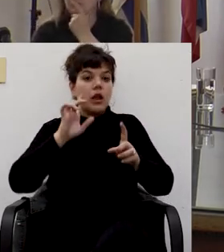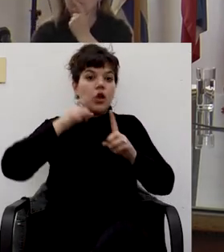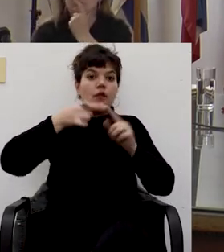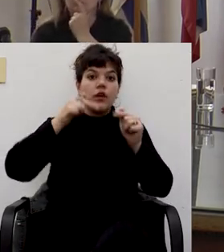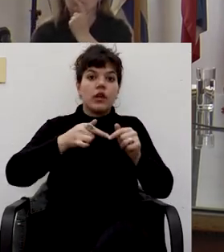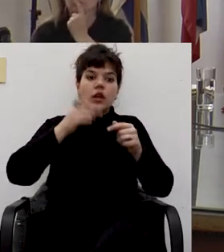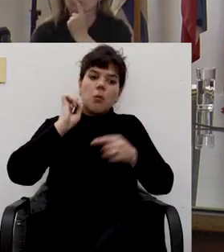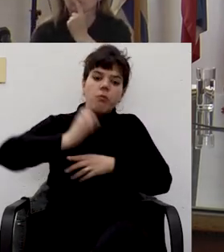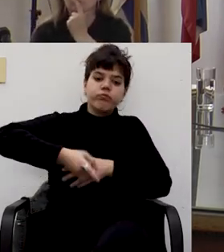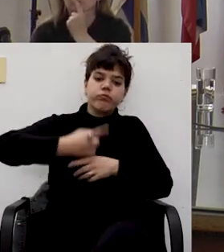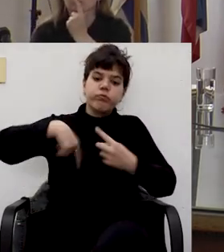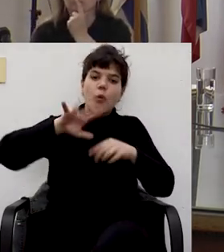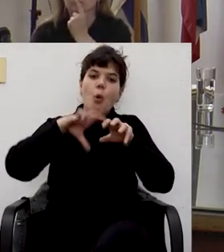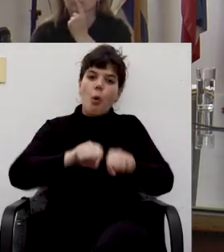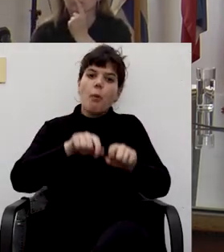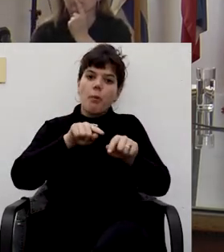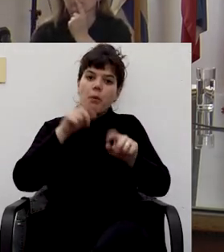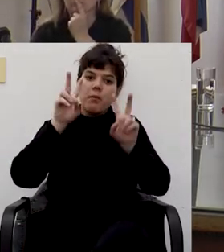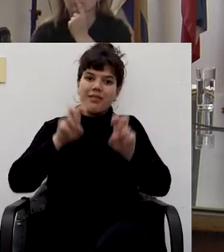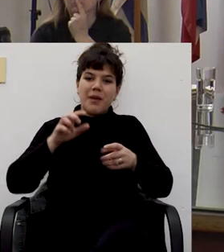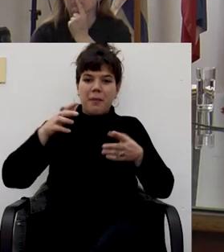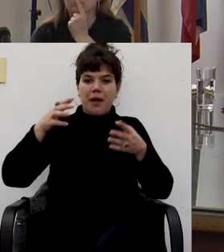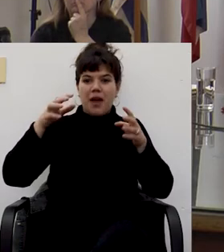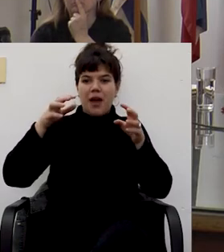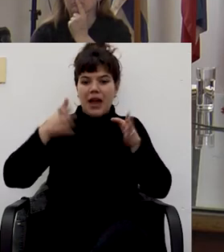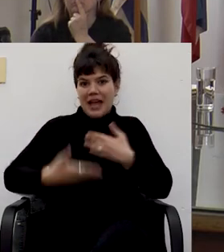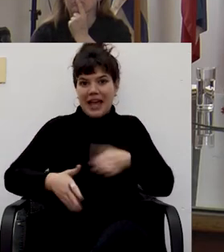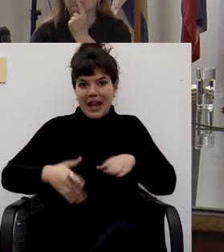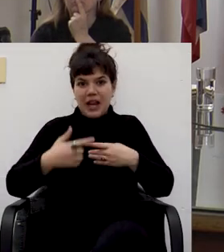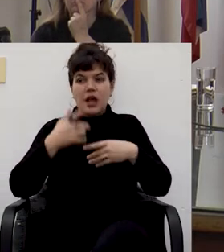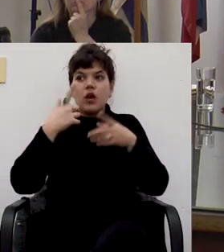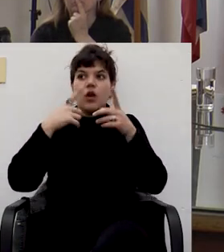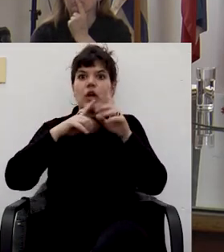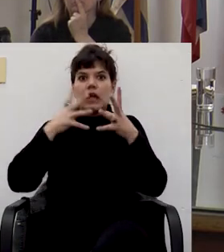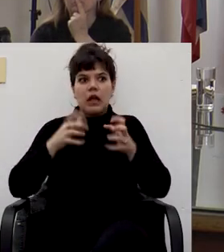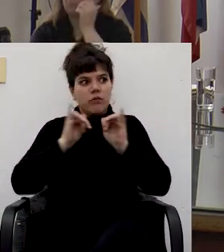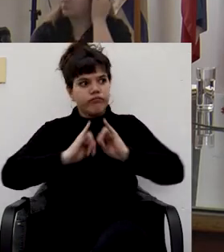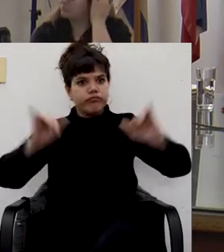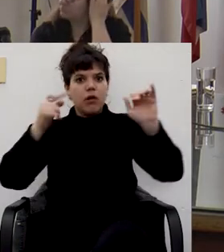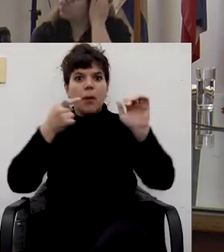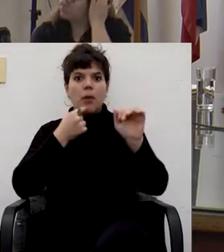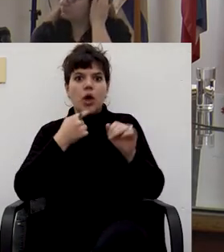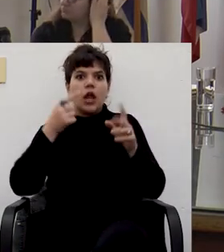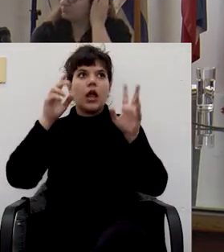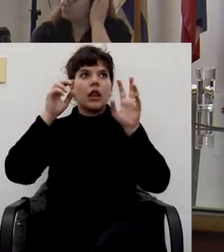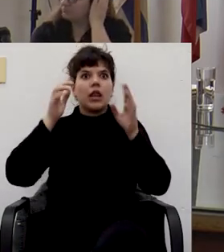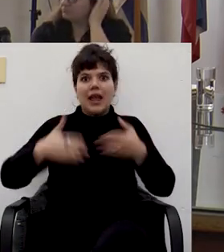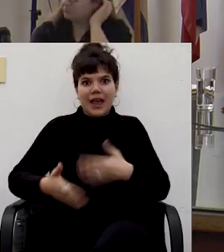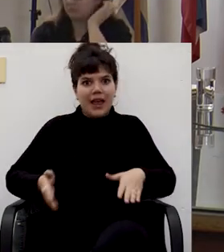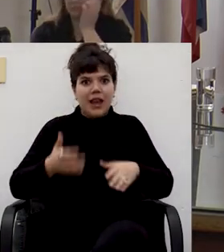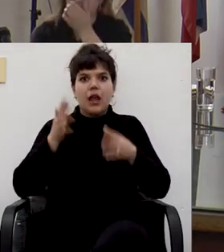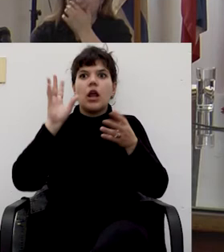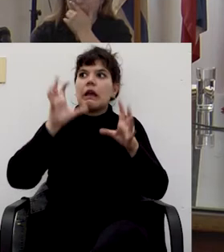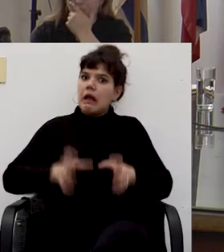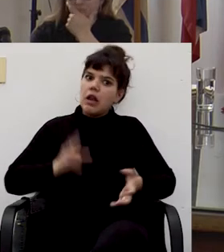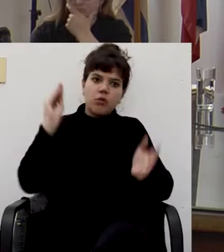define un compromiso con la temática de género y dice, bueno, promover las políticas en favor de la igualdad de género, implementar estas